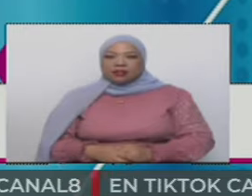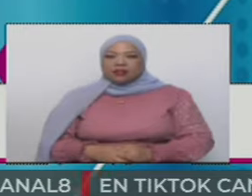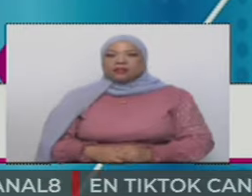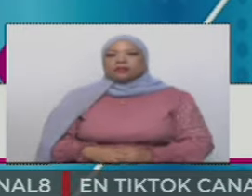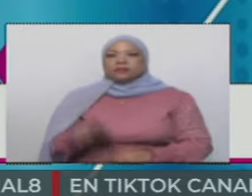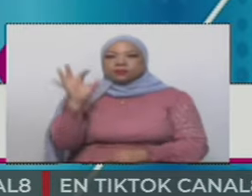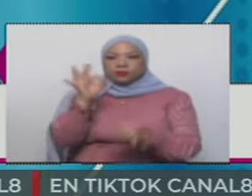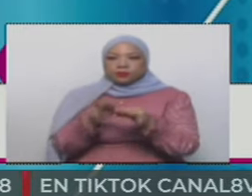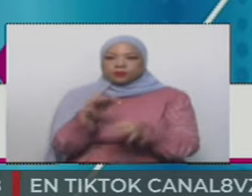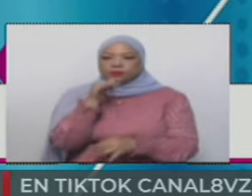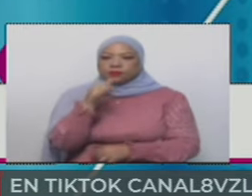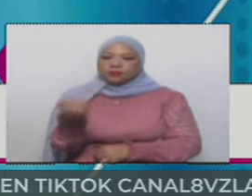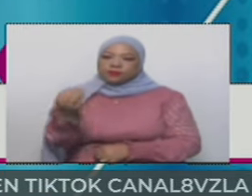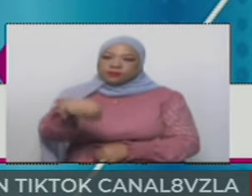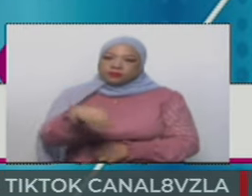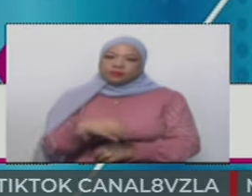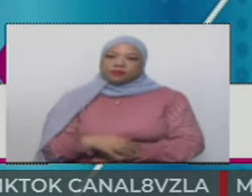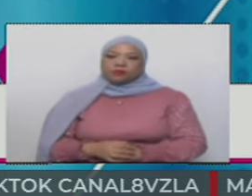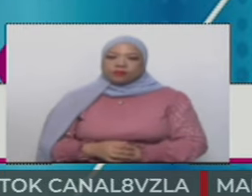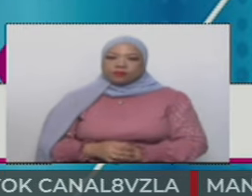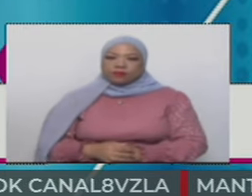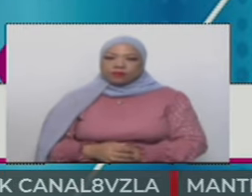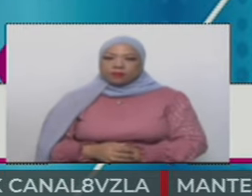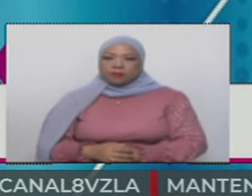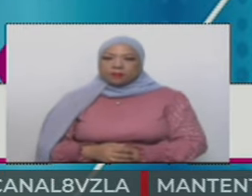Excelente, fíjate.